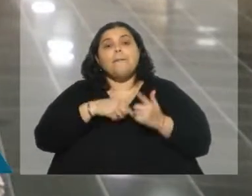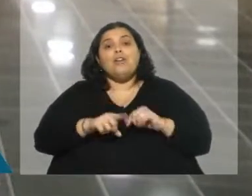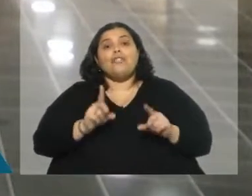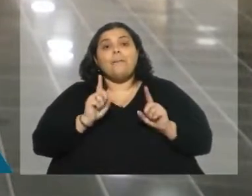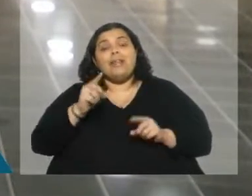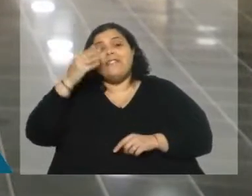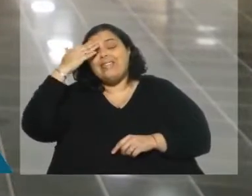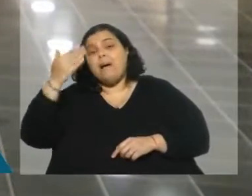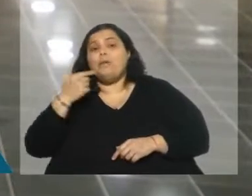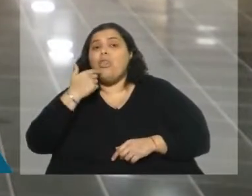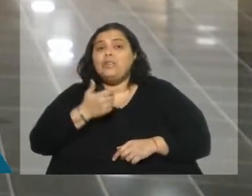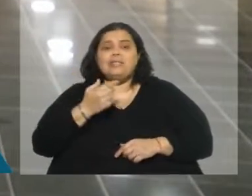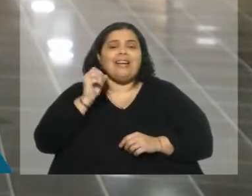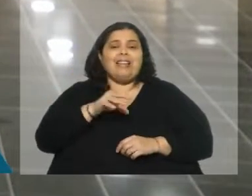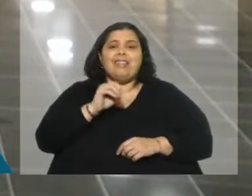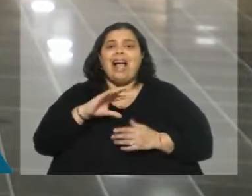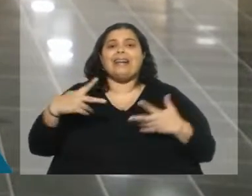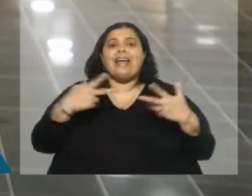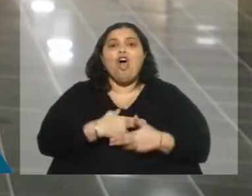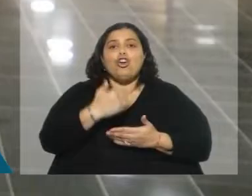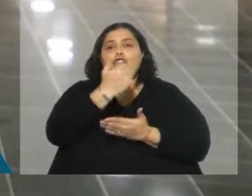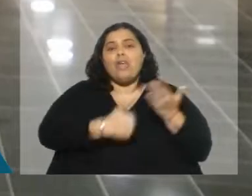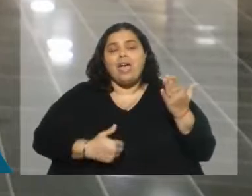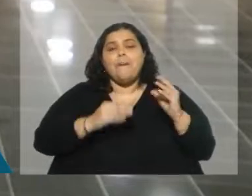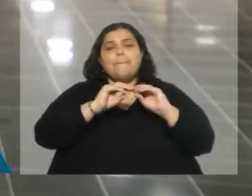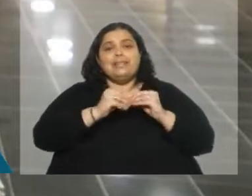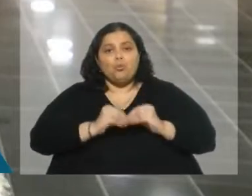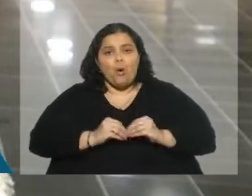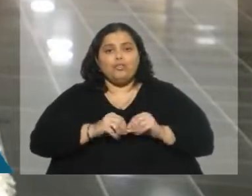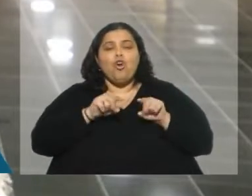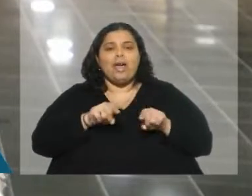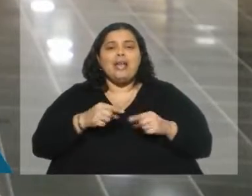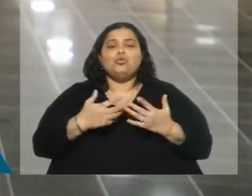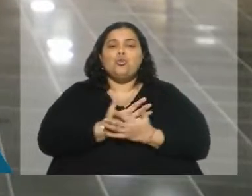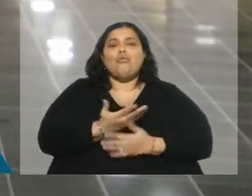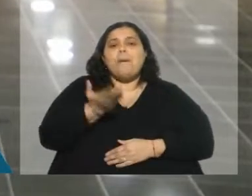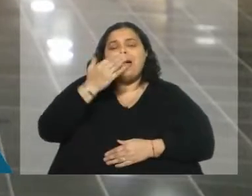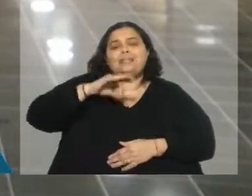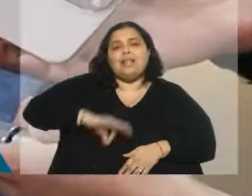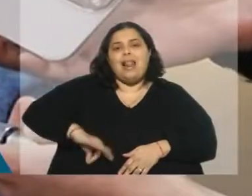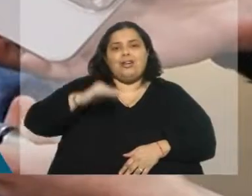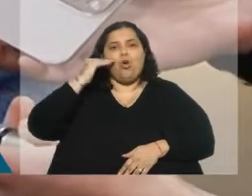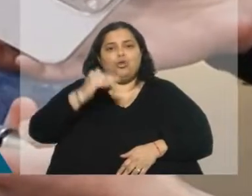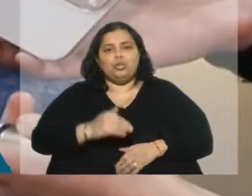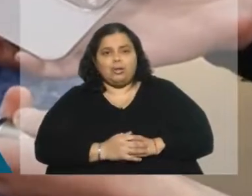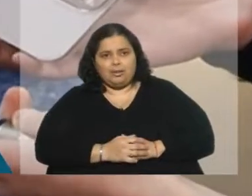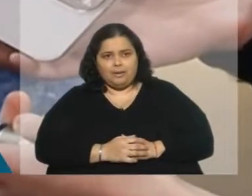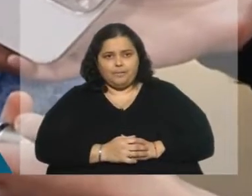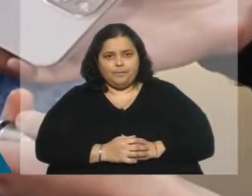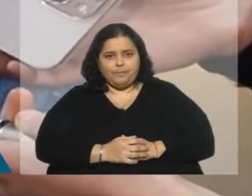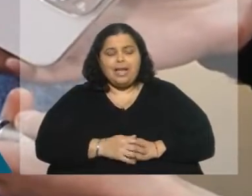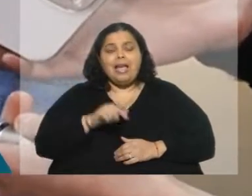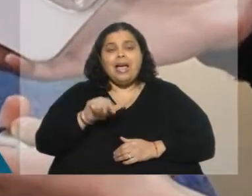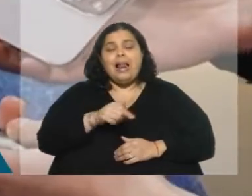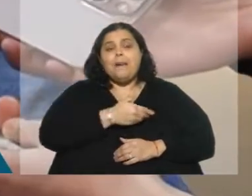oposición al recorte presupuestal que afecta específicamente dijeron a los salarios de los docentes el presidente de